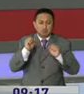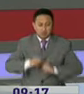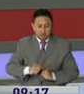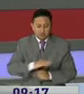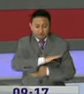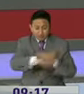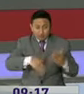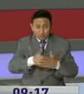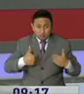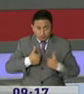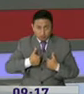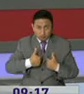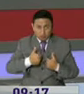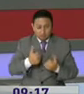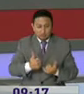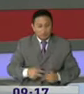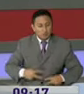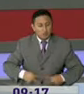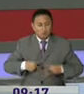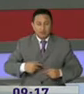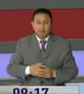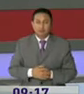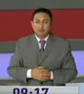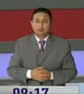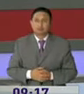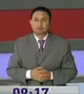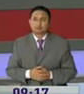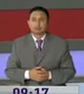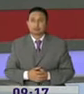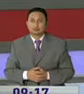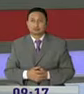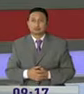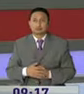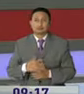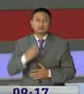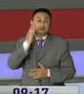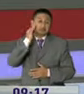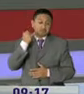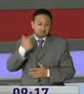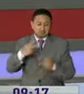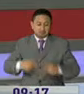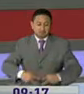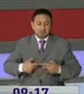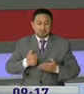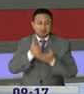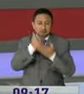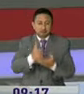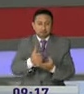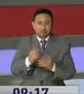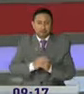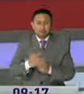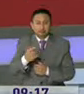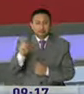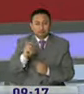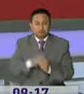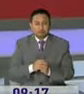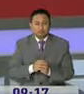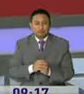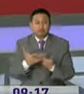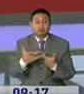sobrevivan los peluditos rescatados. Historias de vida, de ayuda innecesarias, donde